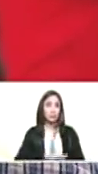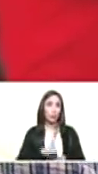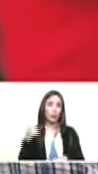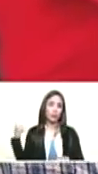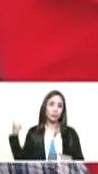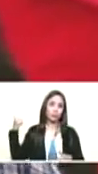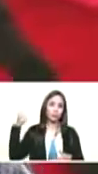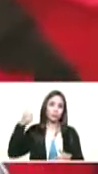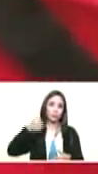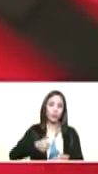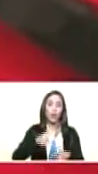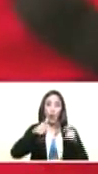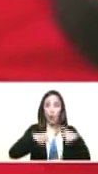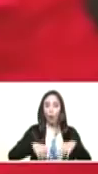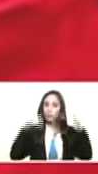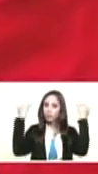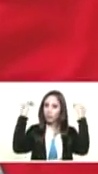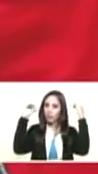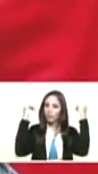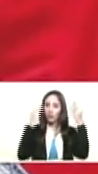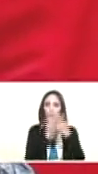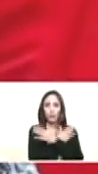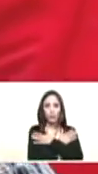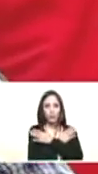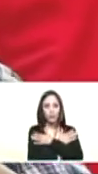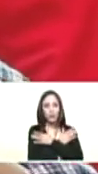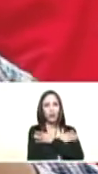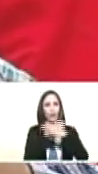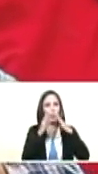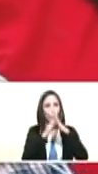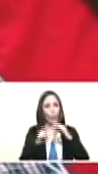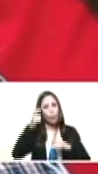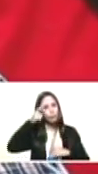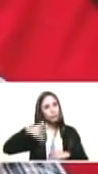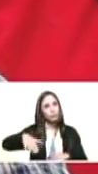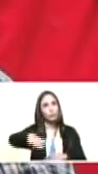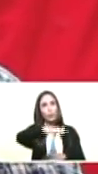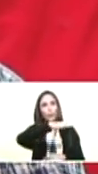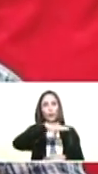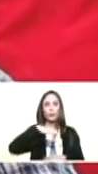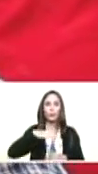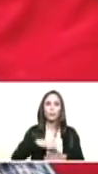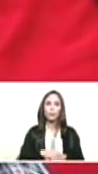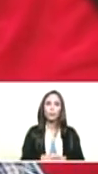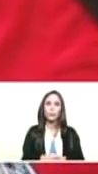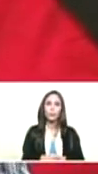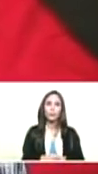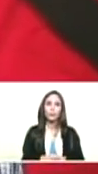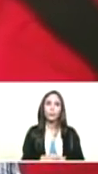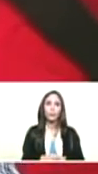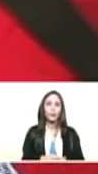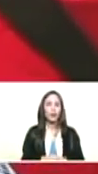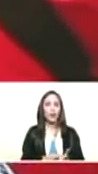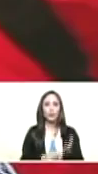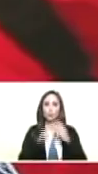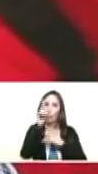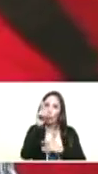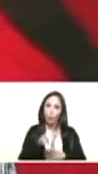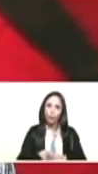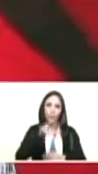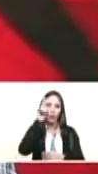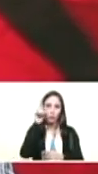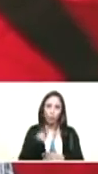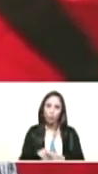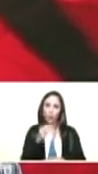celebrar y felicitar a nuestro glorioso pueblo, a ese pueblo que está ahí batallando día a día en los gloriosos